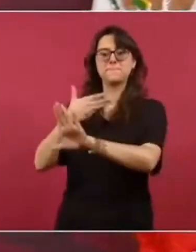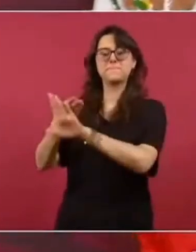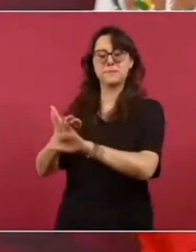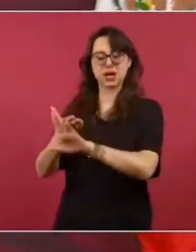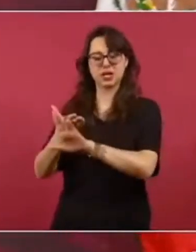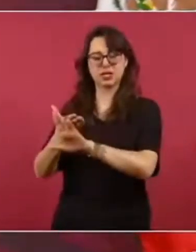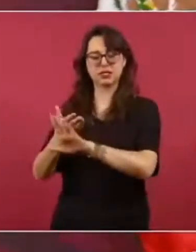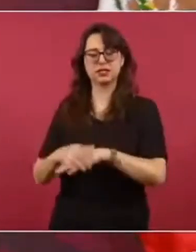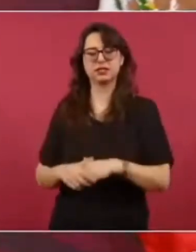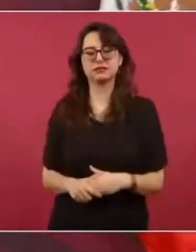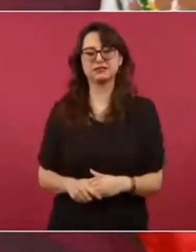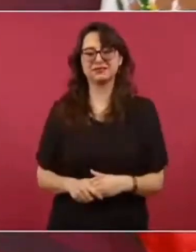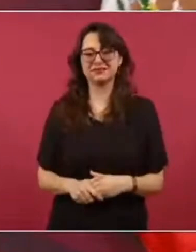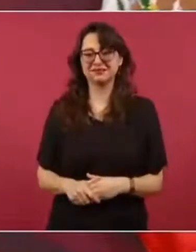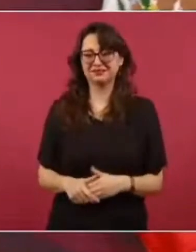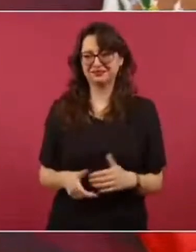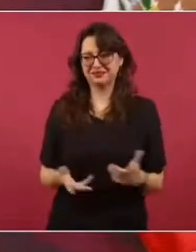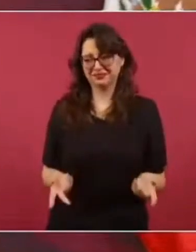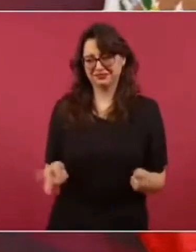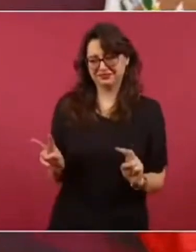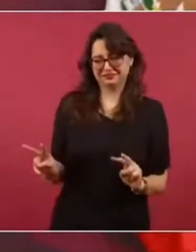El pueblo les es